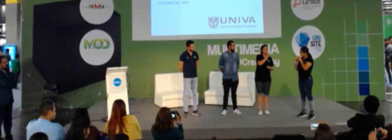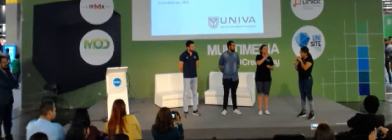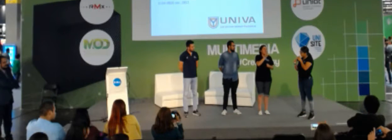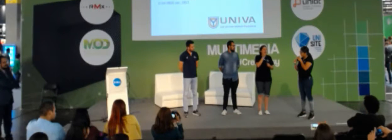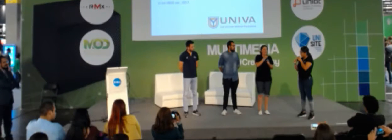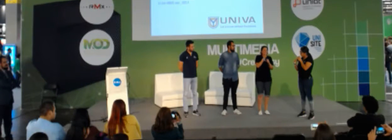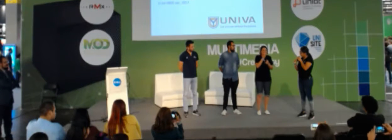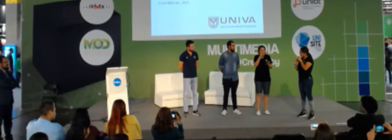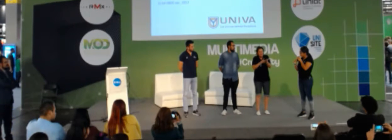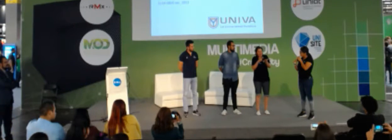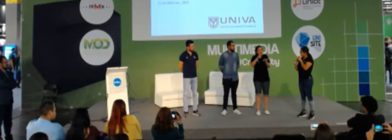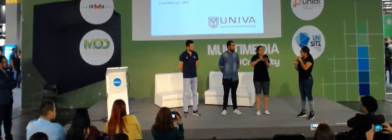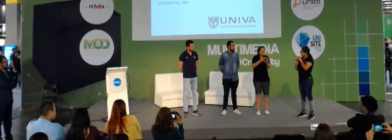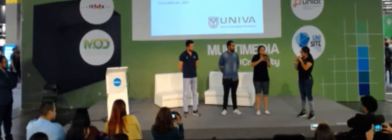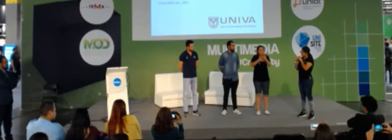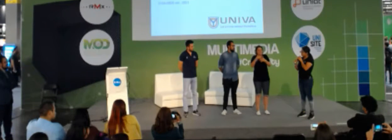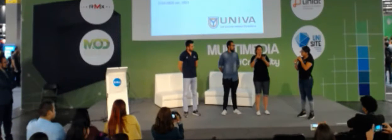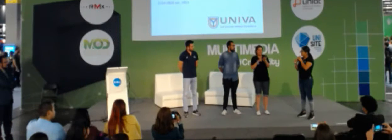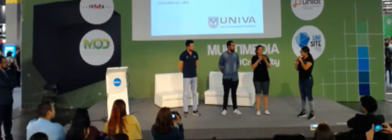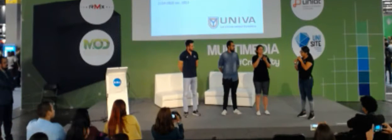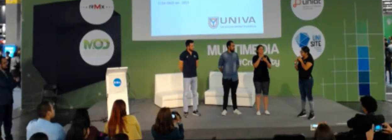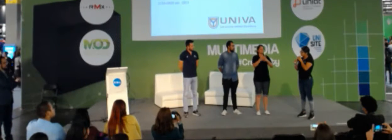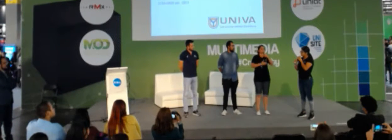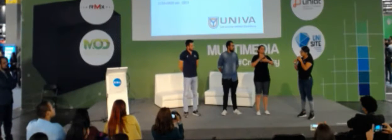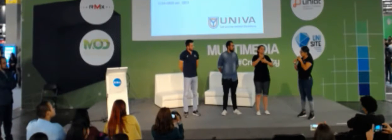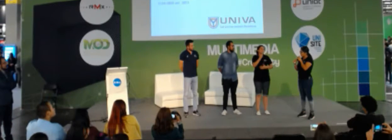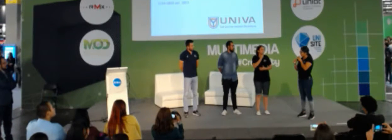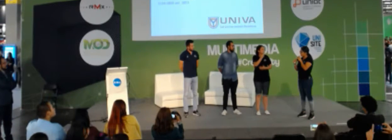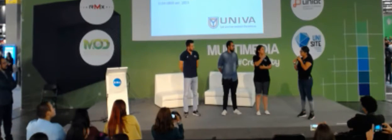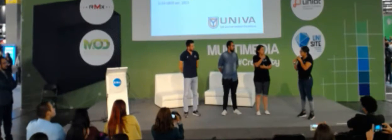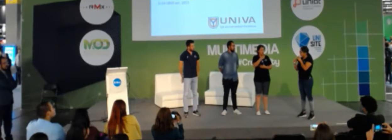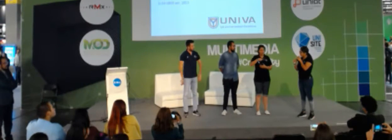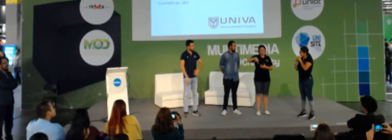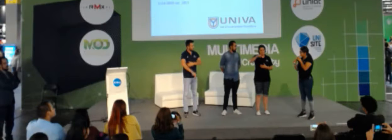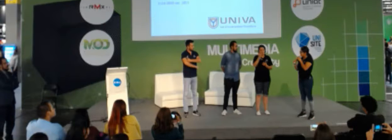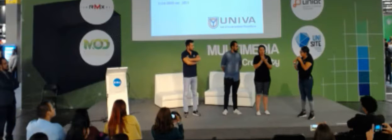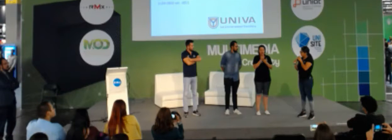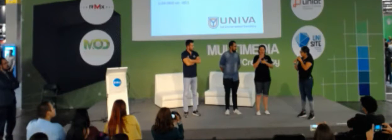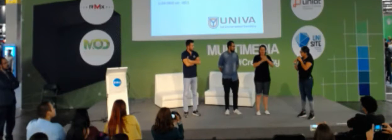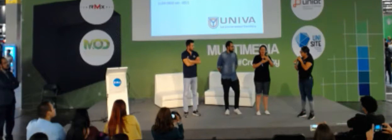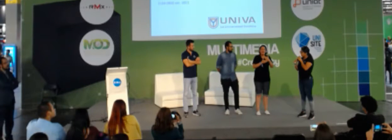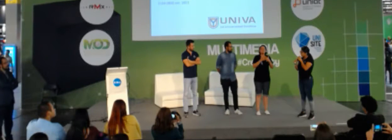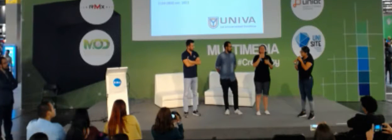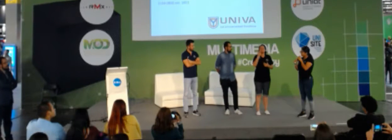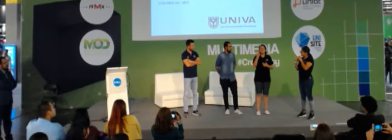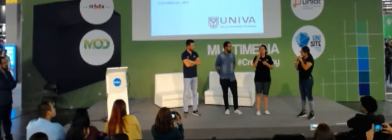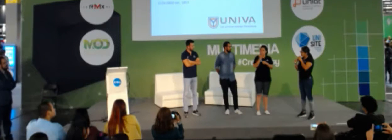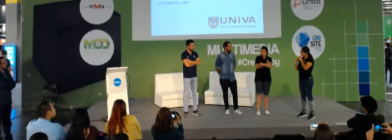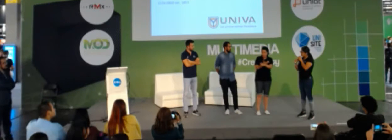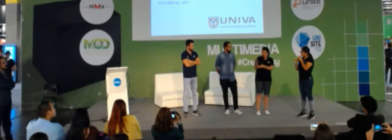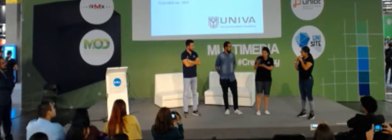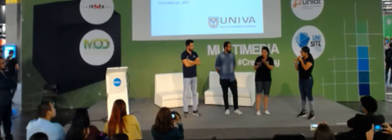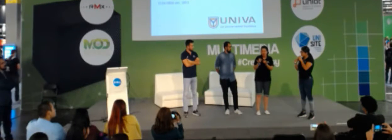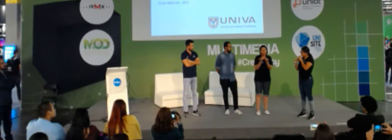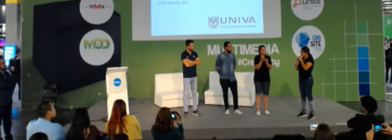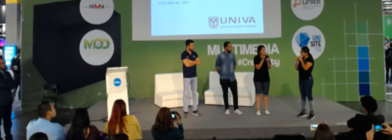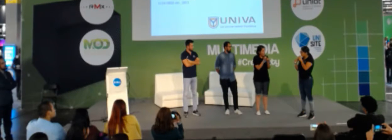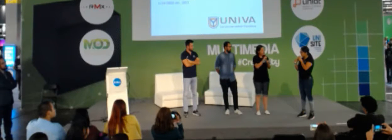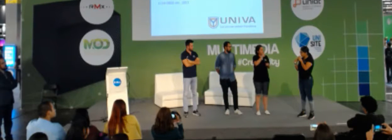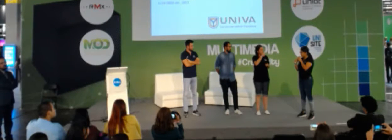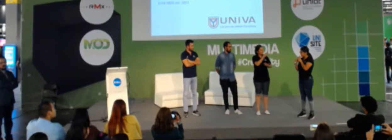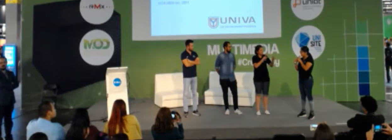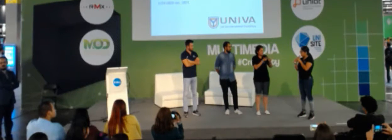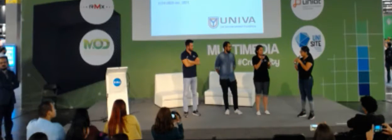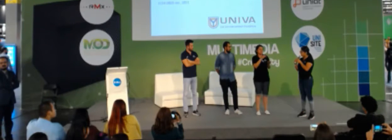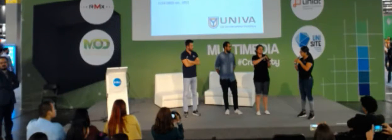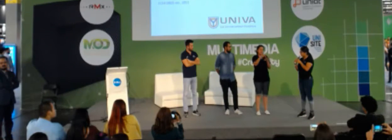dar información y bueno, tuvimos muchos problemas, errores, pero a final de cuentas lo hicimos. Estamos tratando de